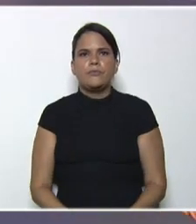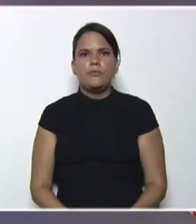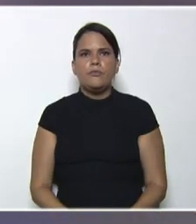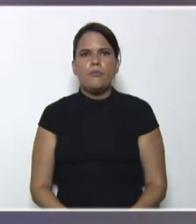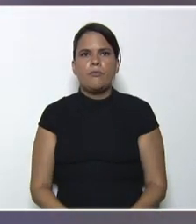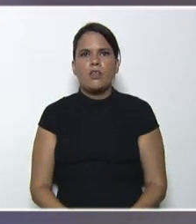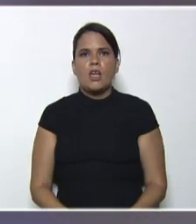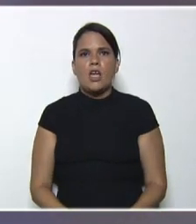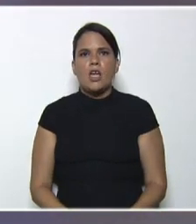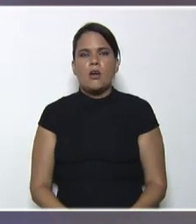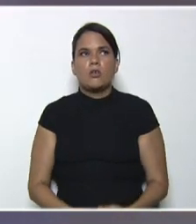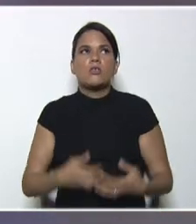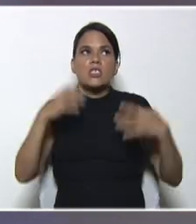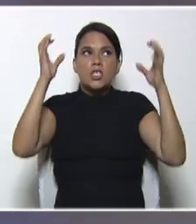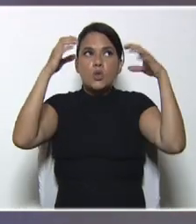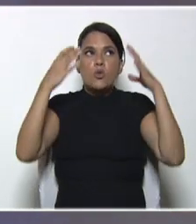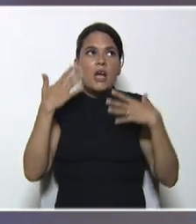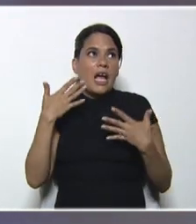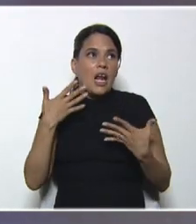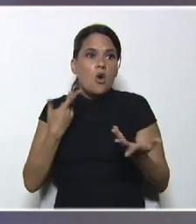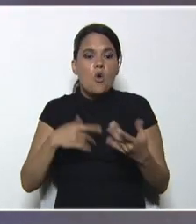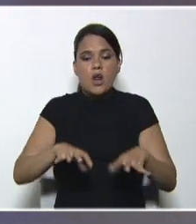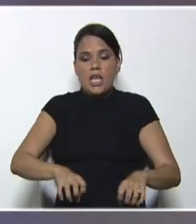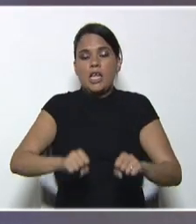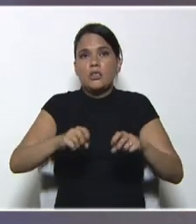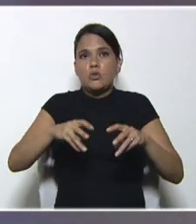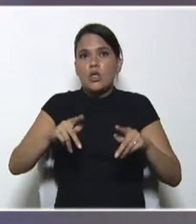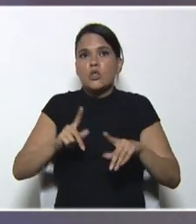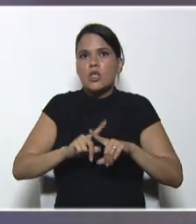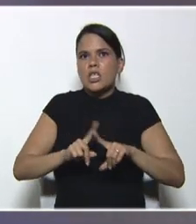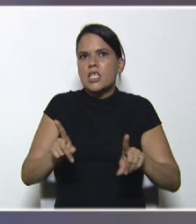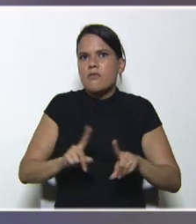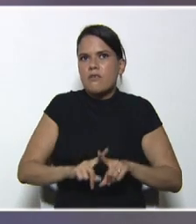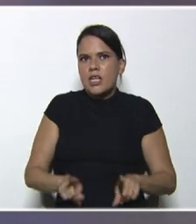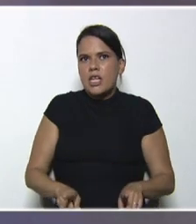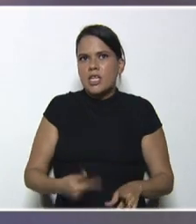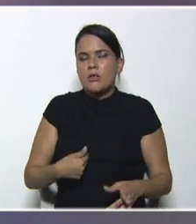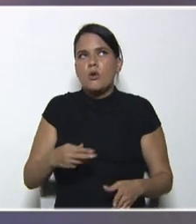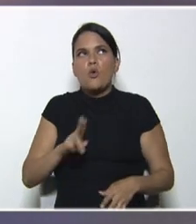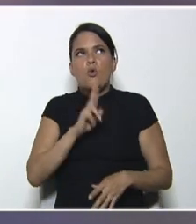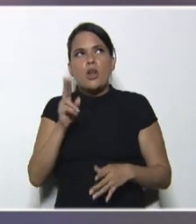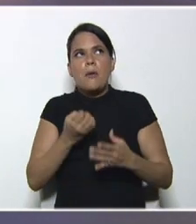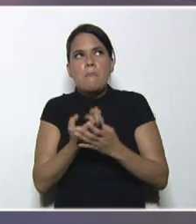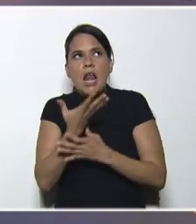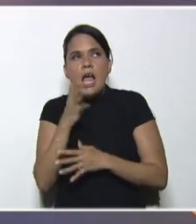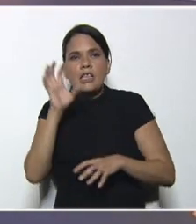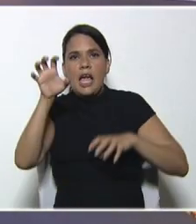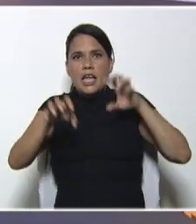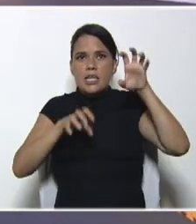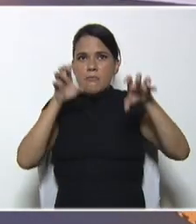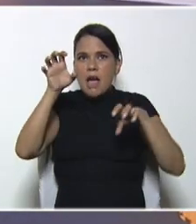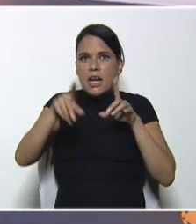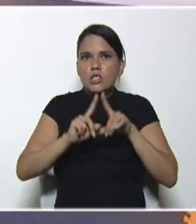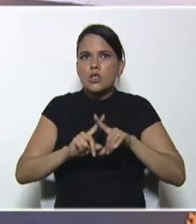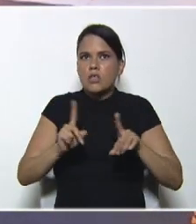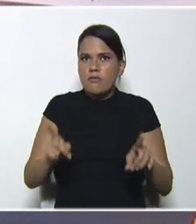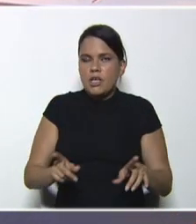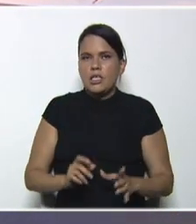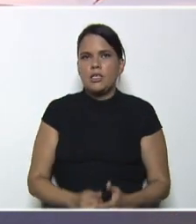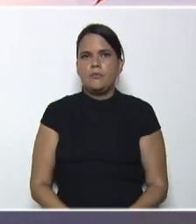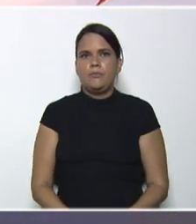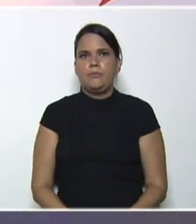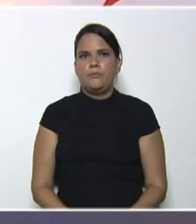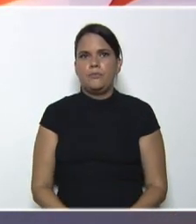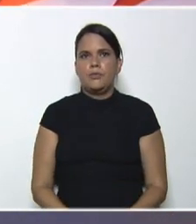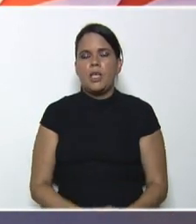del suelo, determinadas condiciones ecológicas a las que corresponden comunidades de plantas y animales del bioma en cuestión.